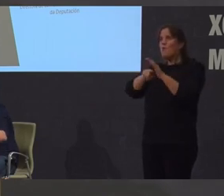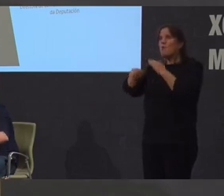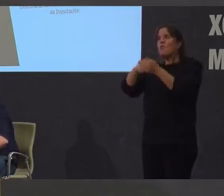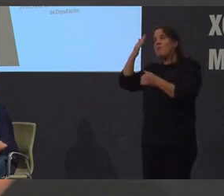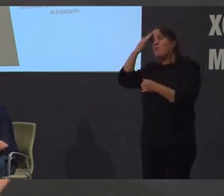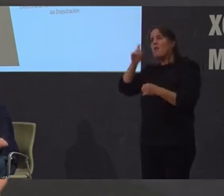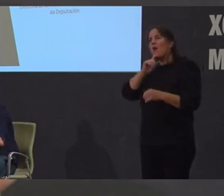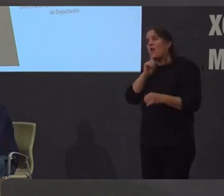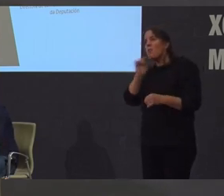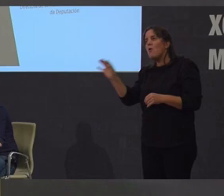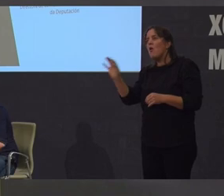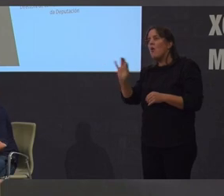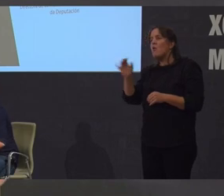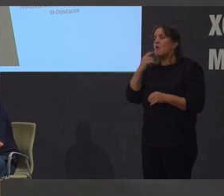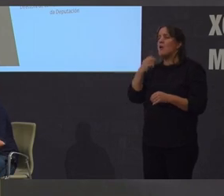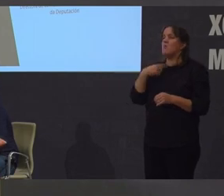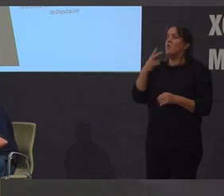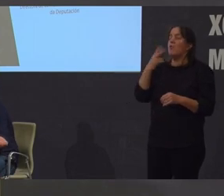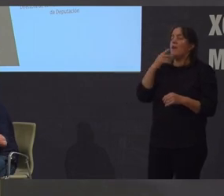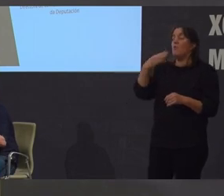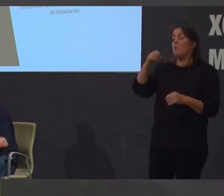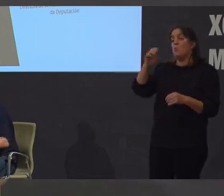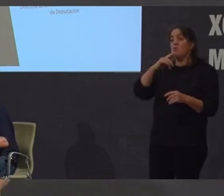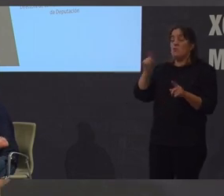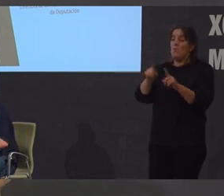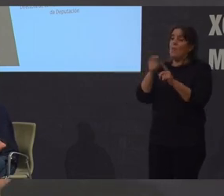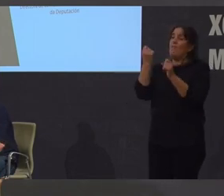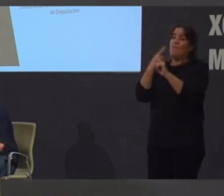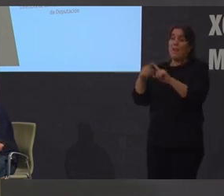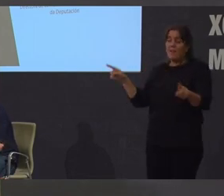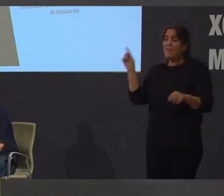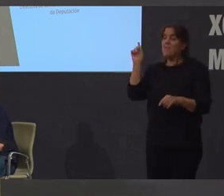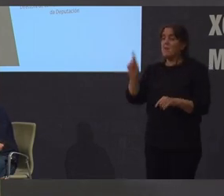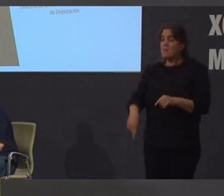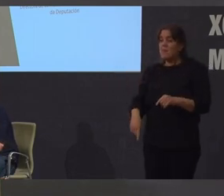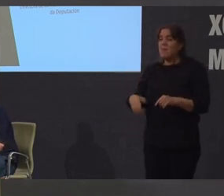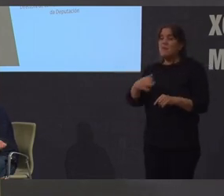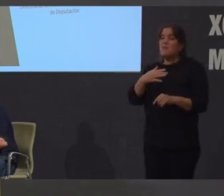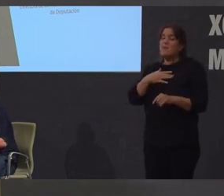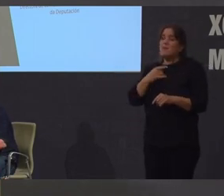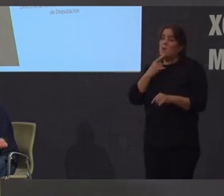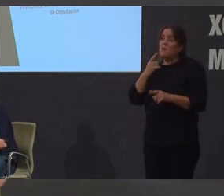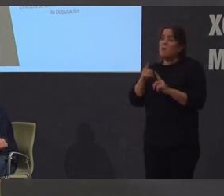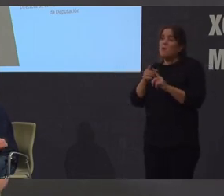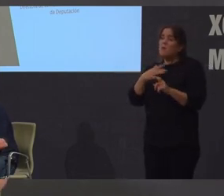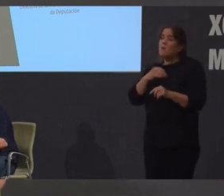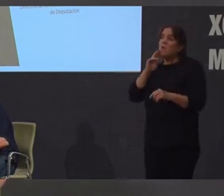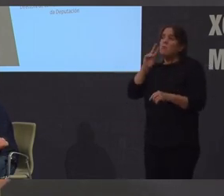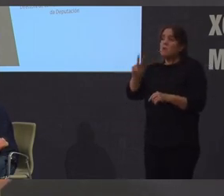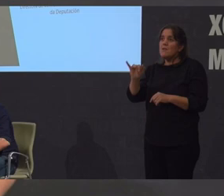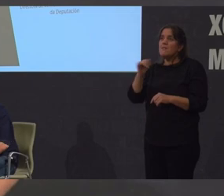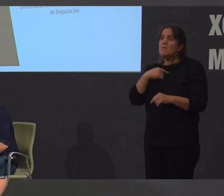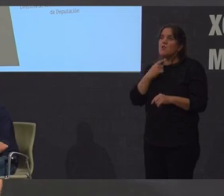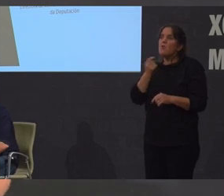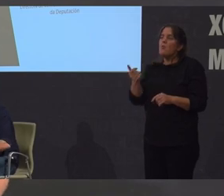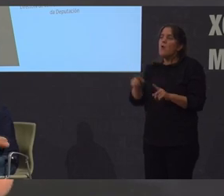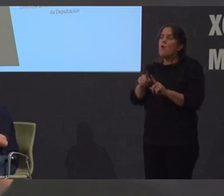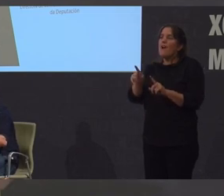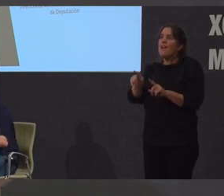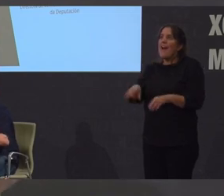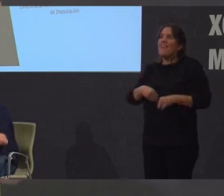caso de los Balcanes, el caso de Bosnia, que es también diferente y que yo creo que también es bastante poco